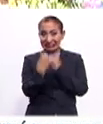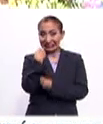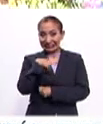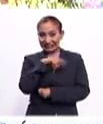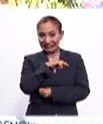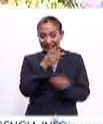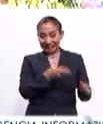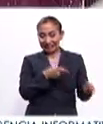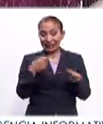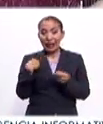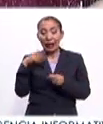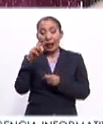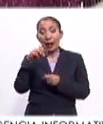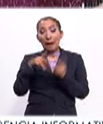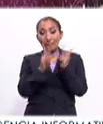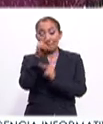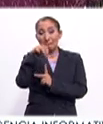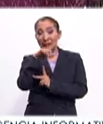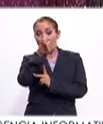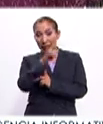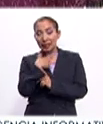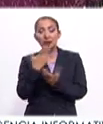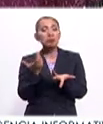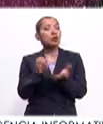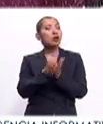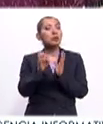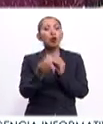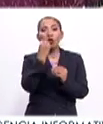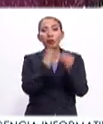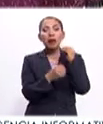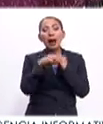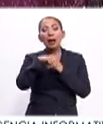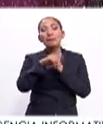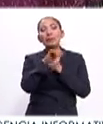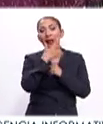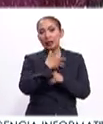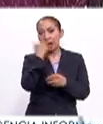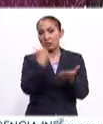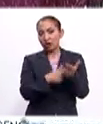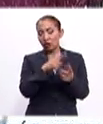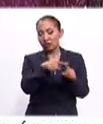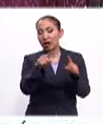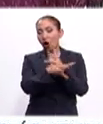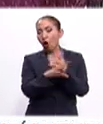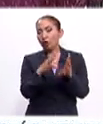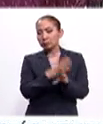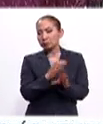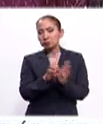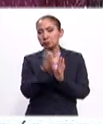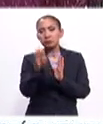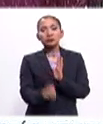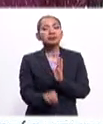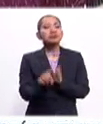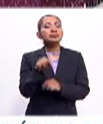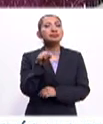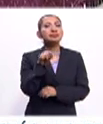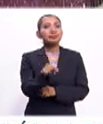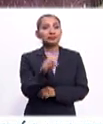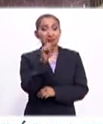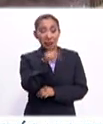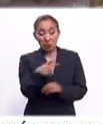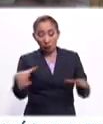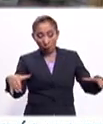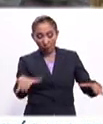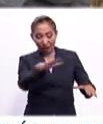llegan a la milpa. Y hablando de consumo, la milpa tiene otra maravilla, que es que en